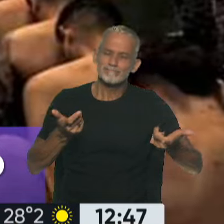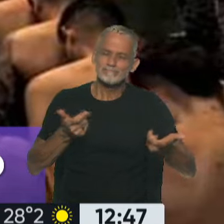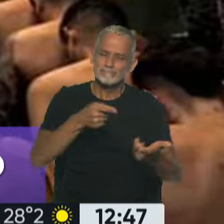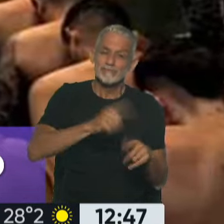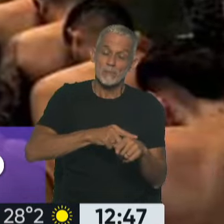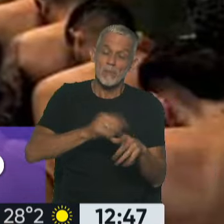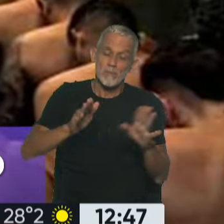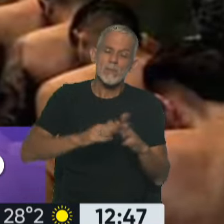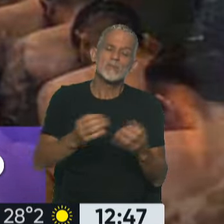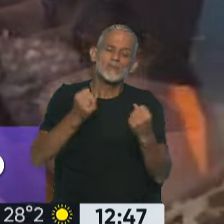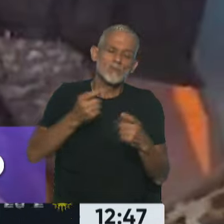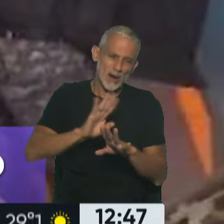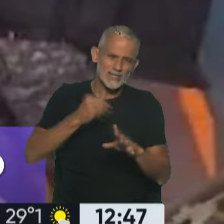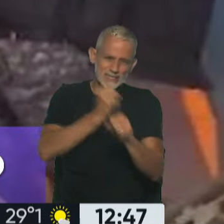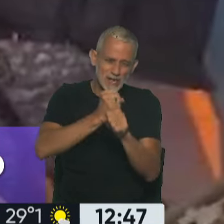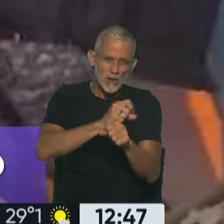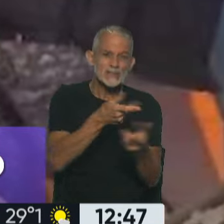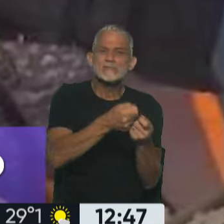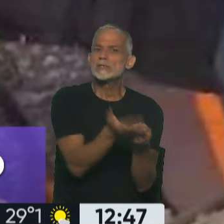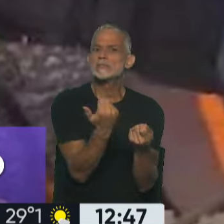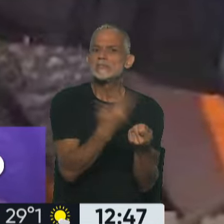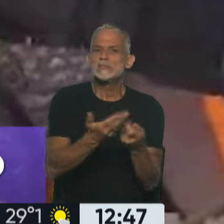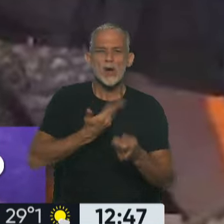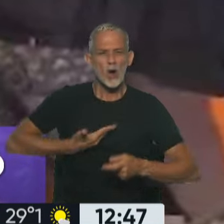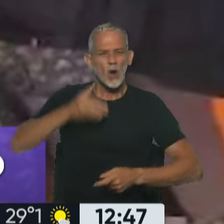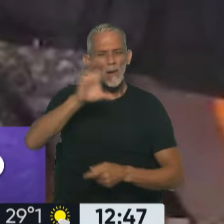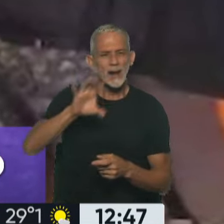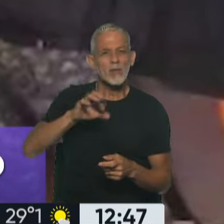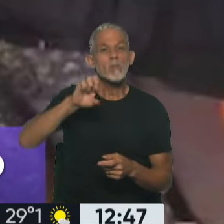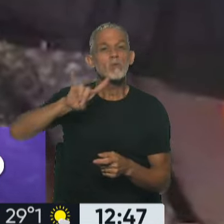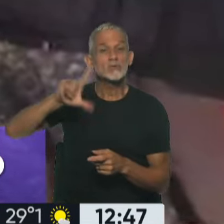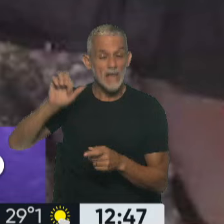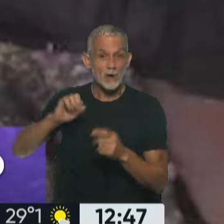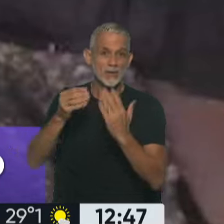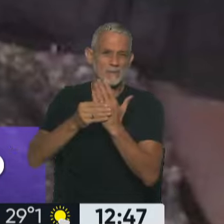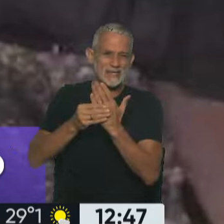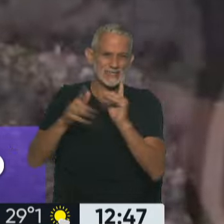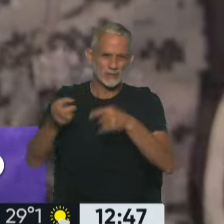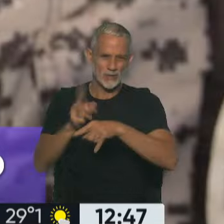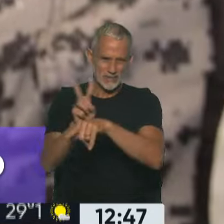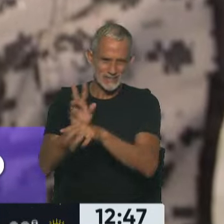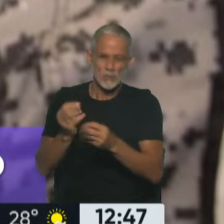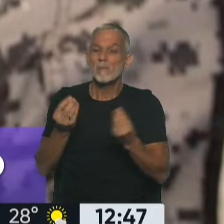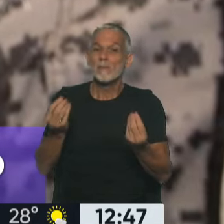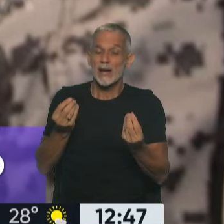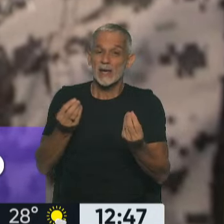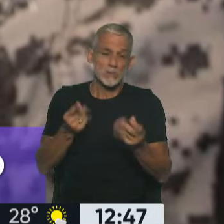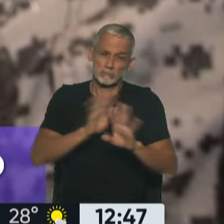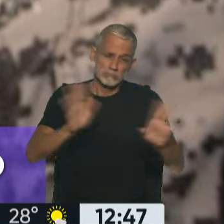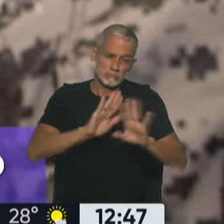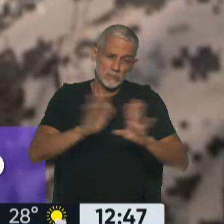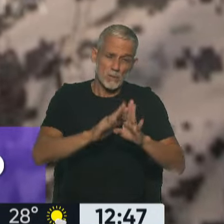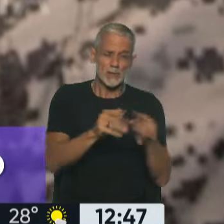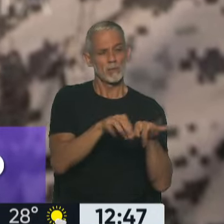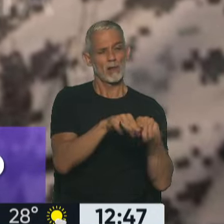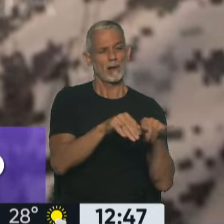instancias que más fuerte se trabajan desde Claro. el gobernador Maxi Puyaro y el ministro Pablo Cocosioni para impedir el home office